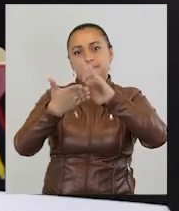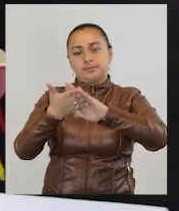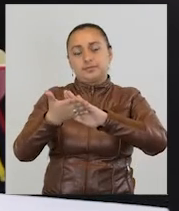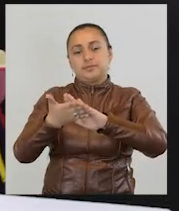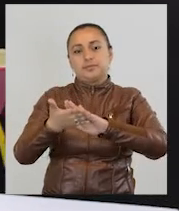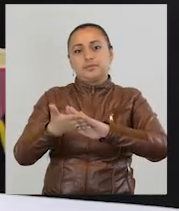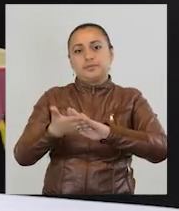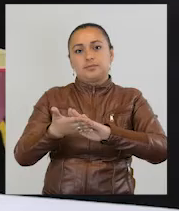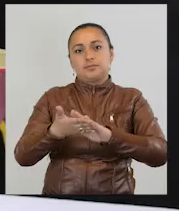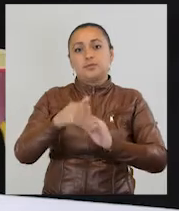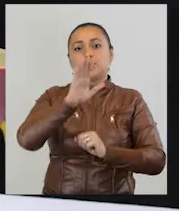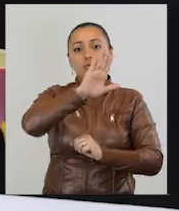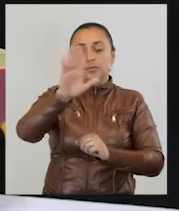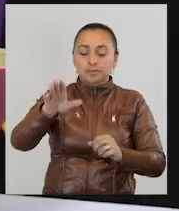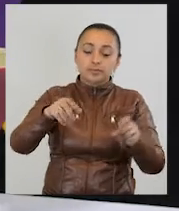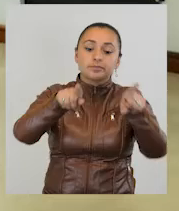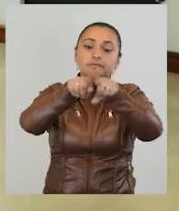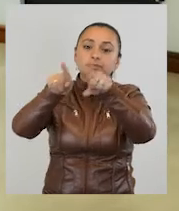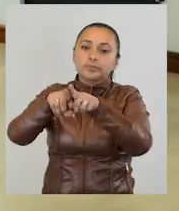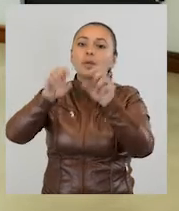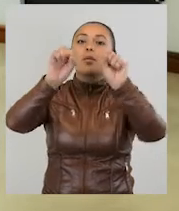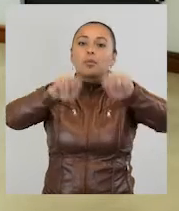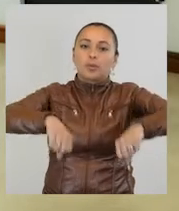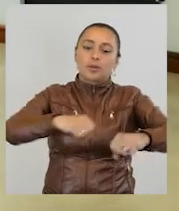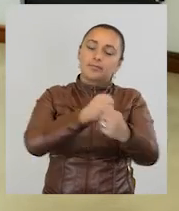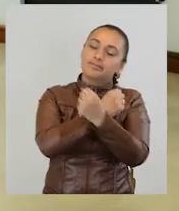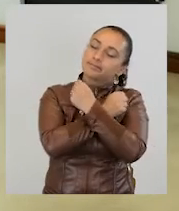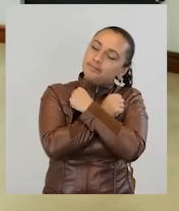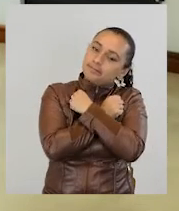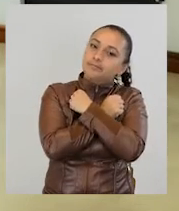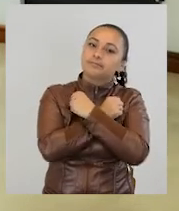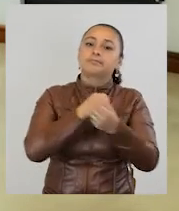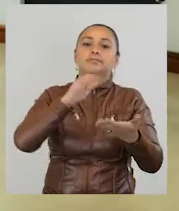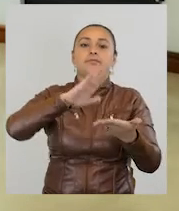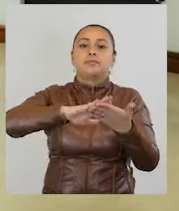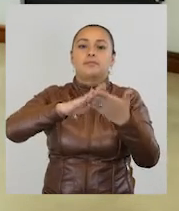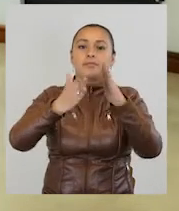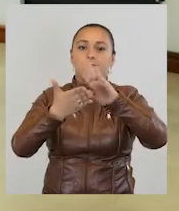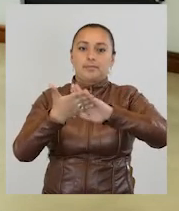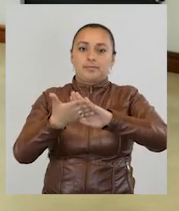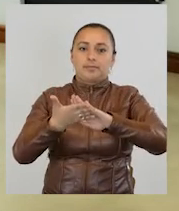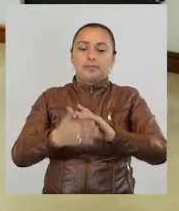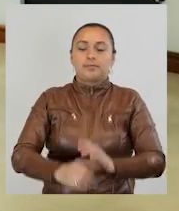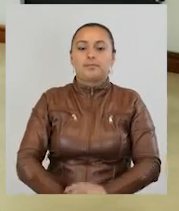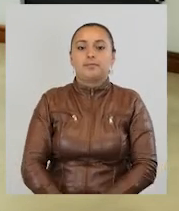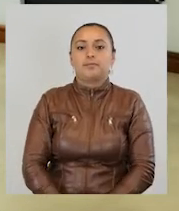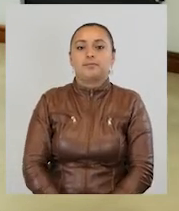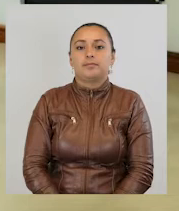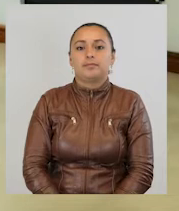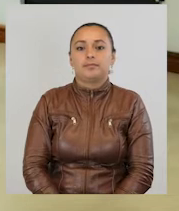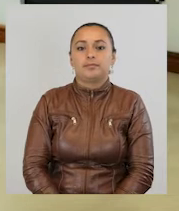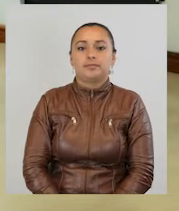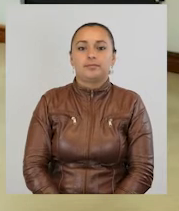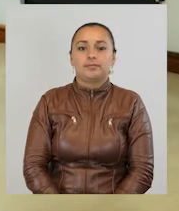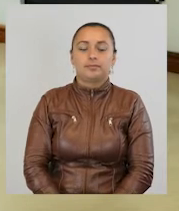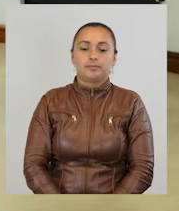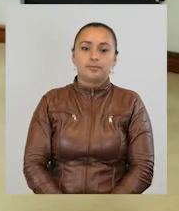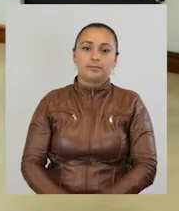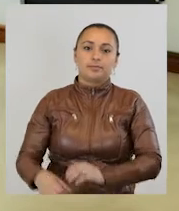Amén. La paz del Señor esté siempre con ustedes. Y con su espíritu. Como hermanos, démonos fraternalmente un saludo de